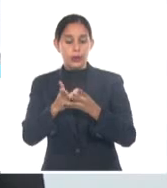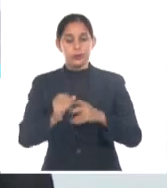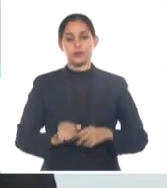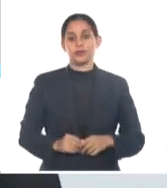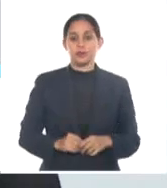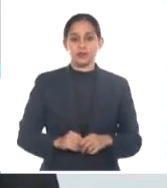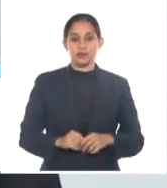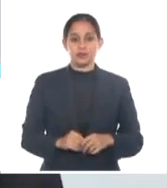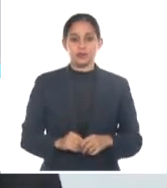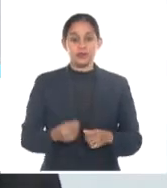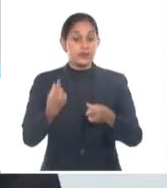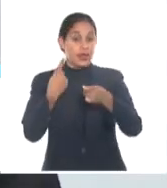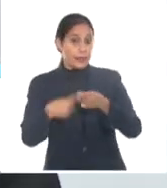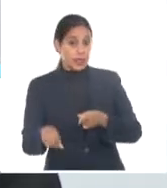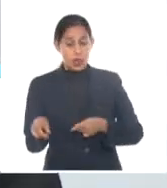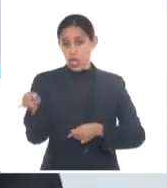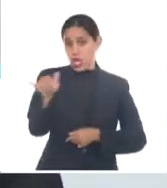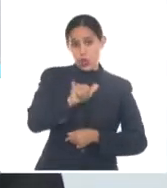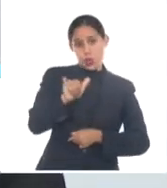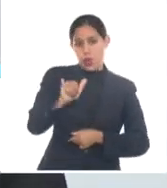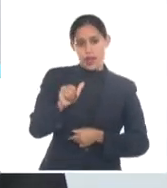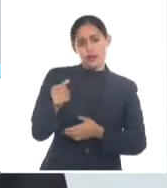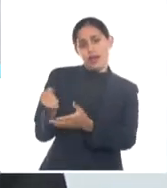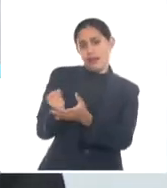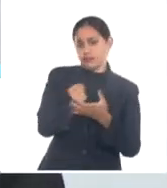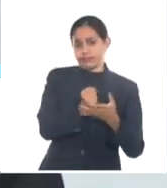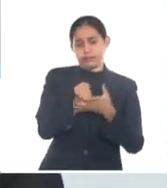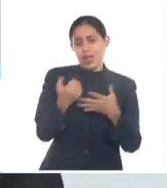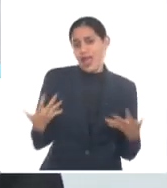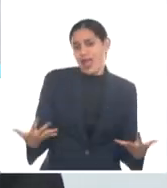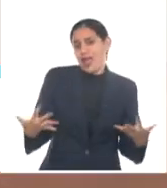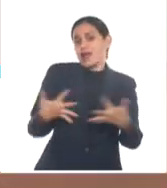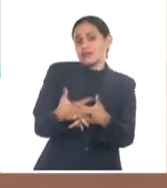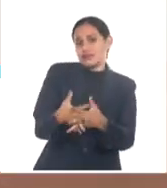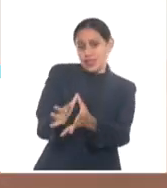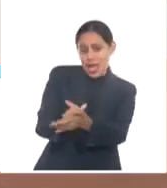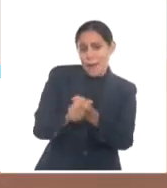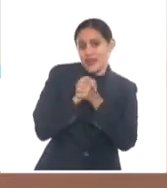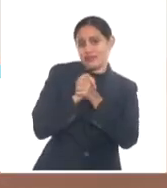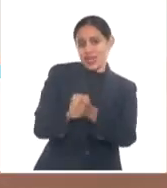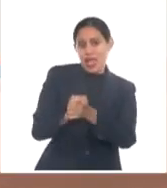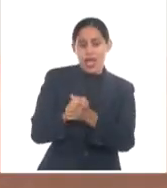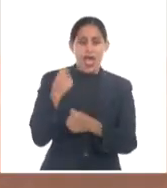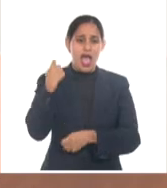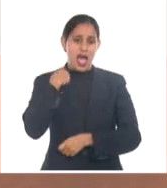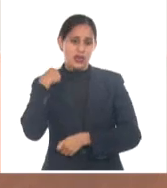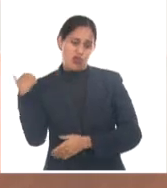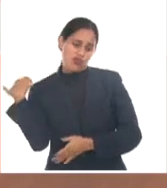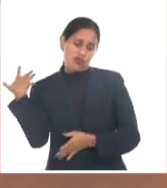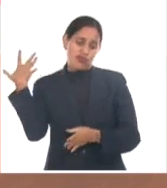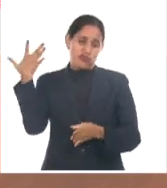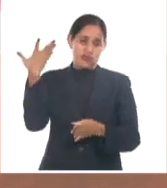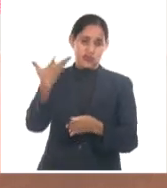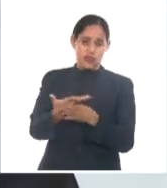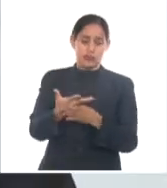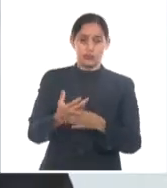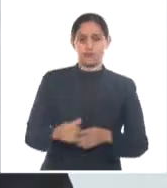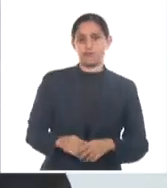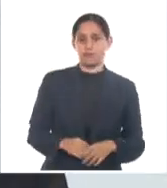Pero, por supuesto, la amistad que hemos consolidado en los años transcurridos.